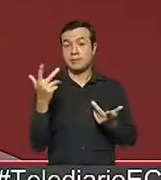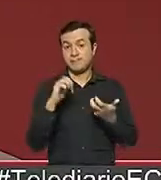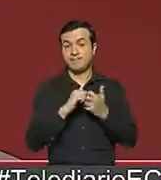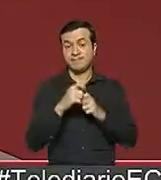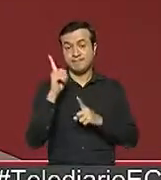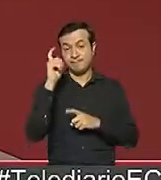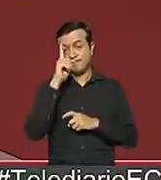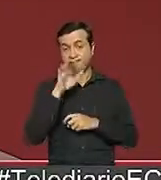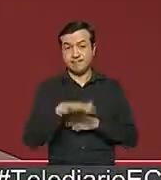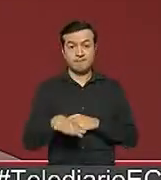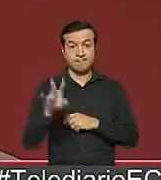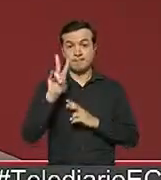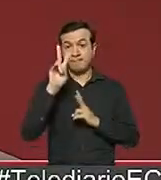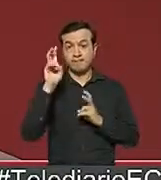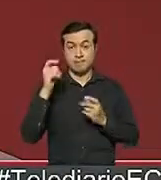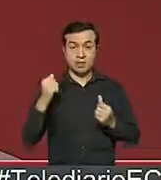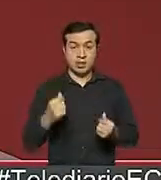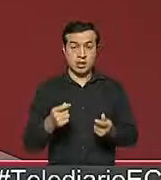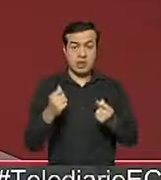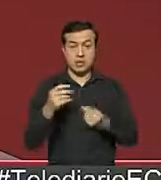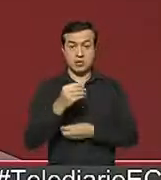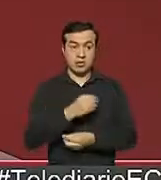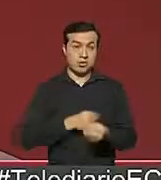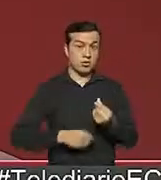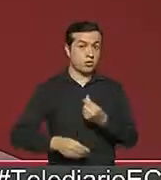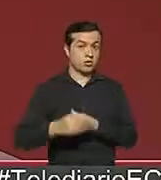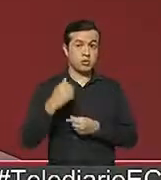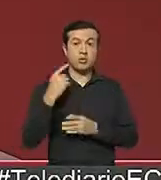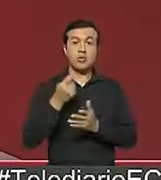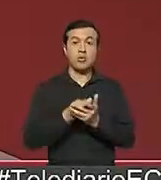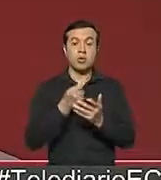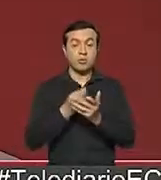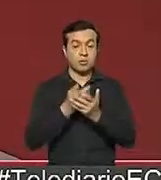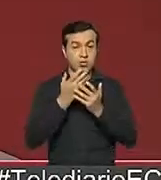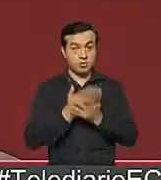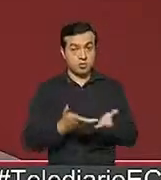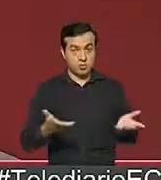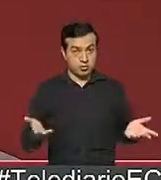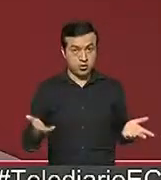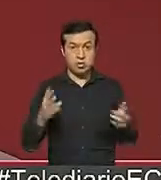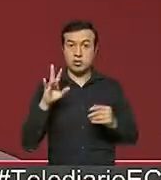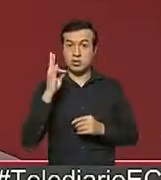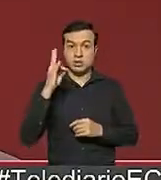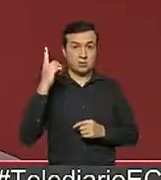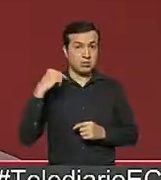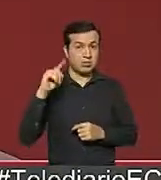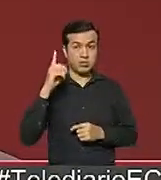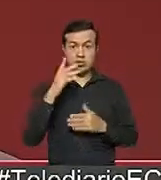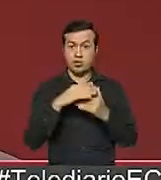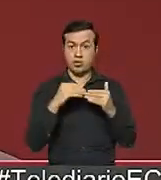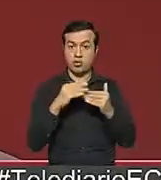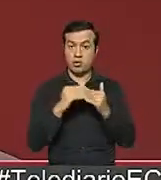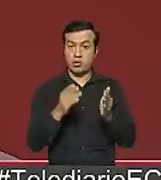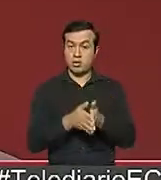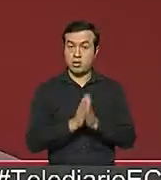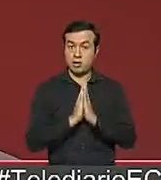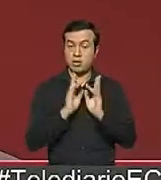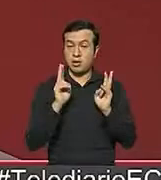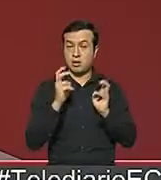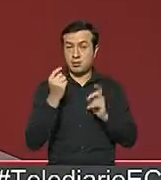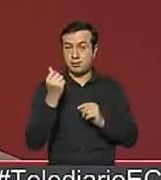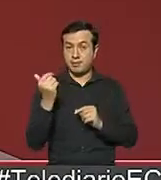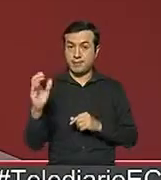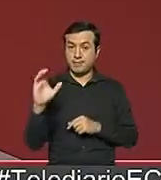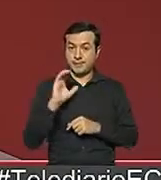sus obligaciones en materia de gastos de inversión y compra de insumos. De los 17 millones de dólares solicitados vía